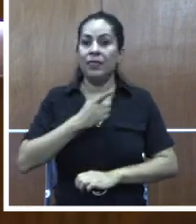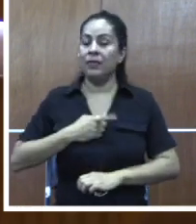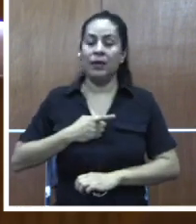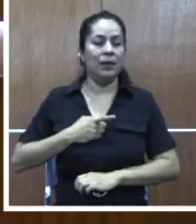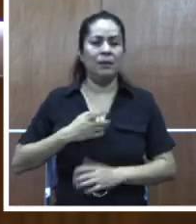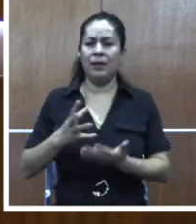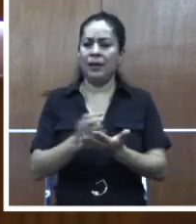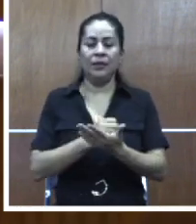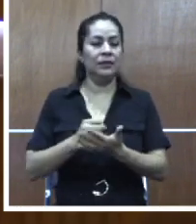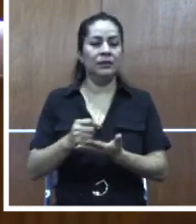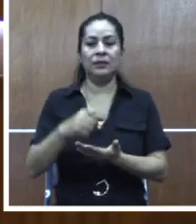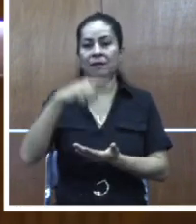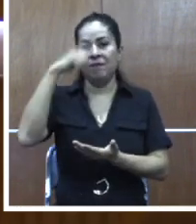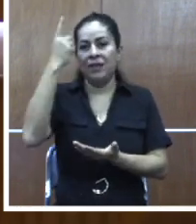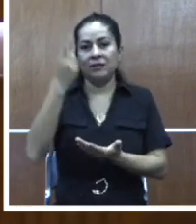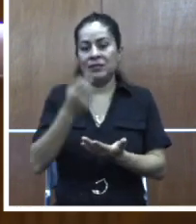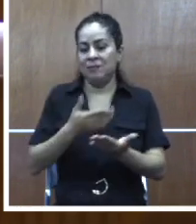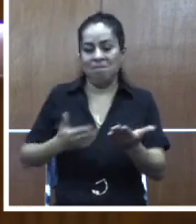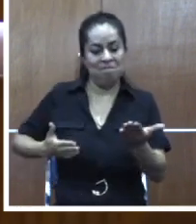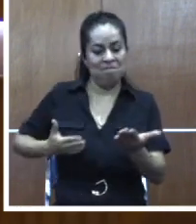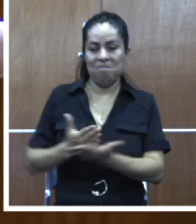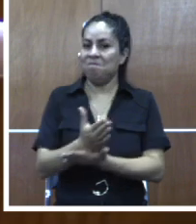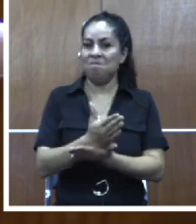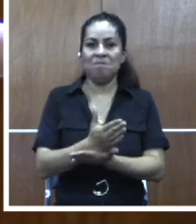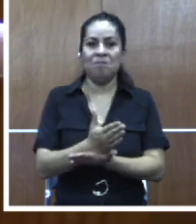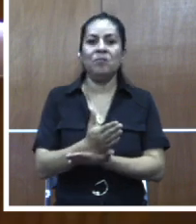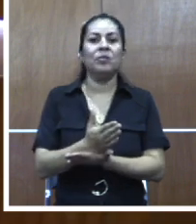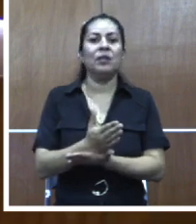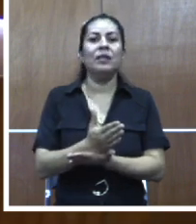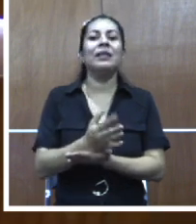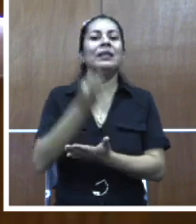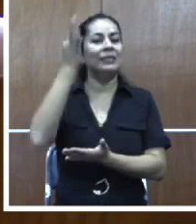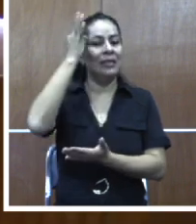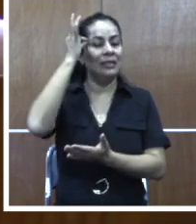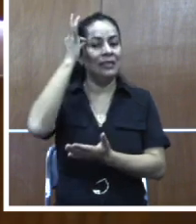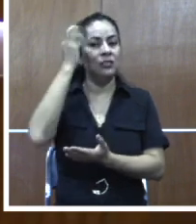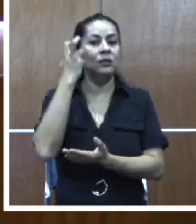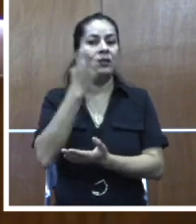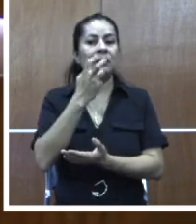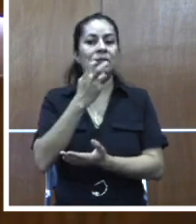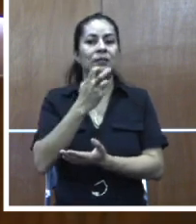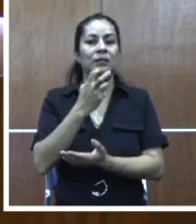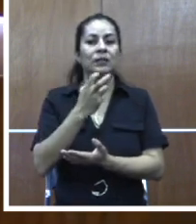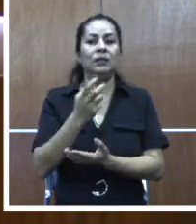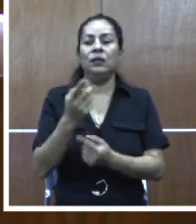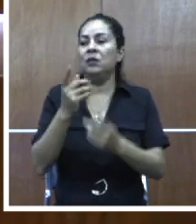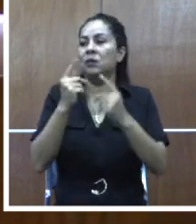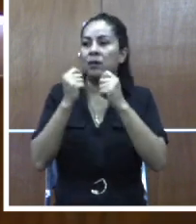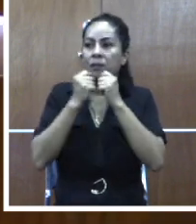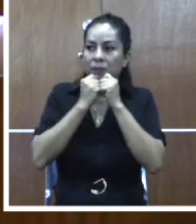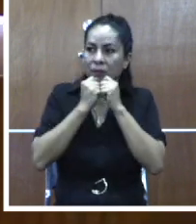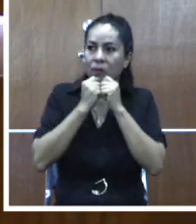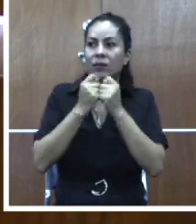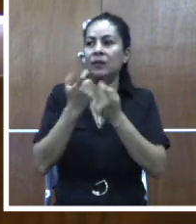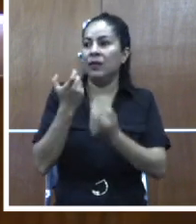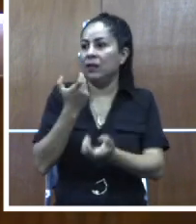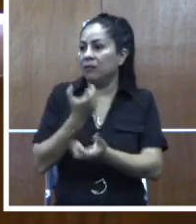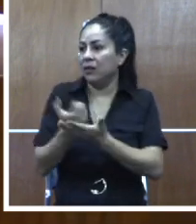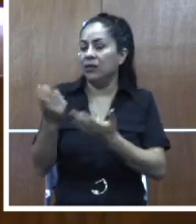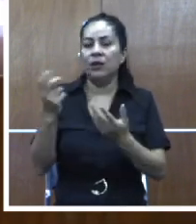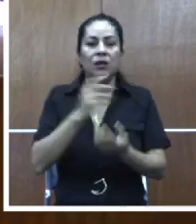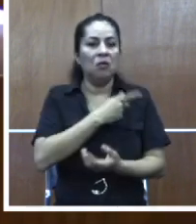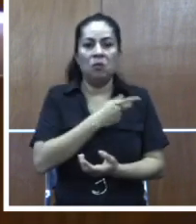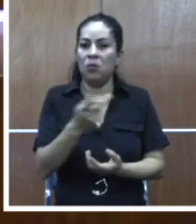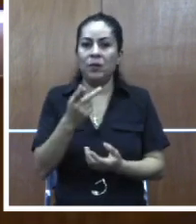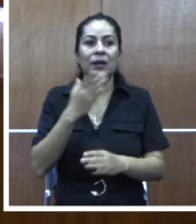la disponibilidad y la accesibilidad de estos servicios sin distinción alguna y proveerá los